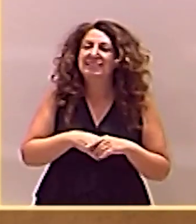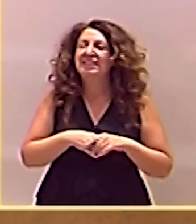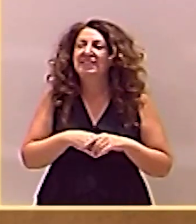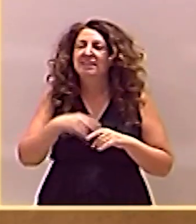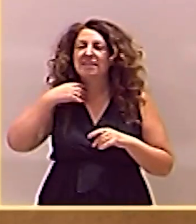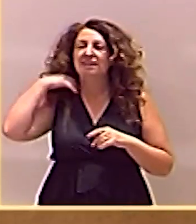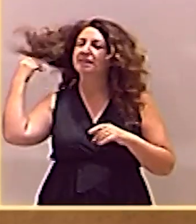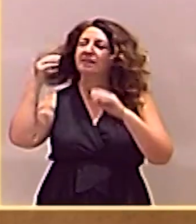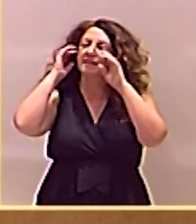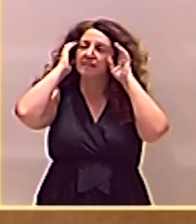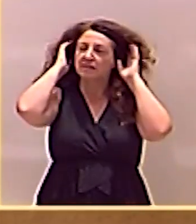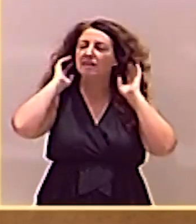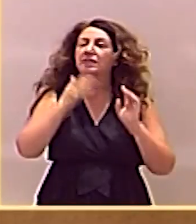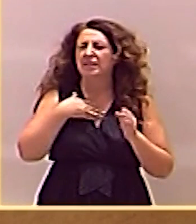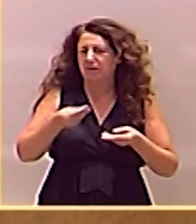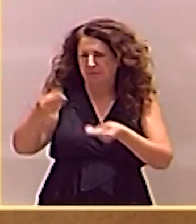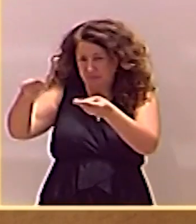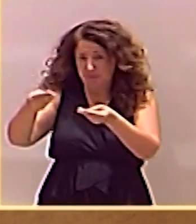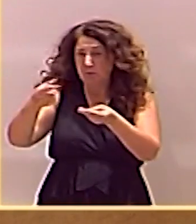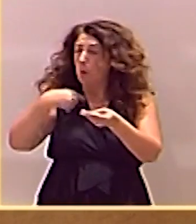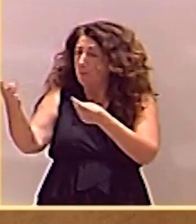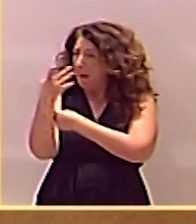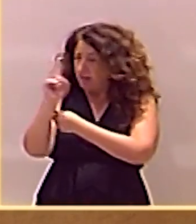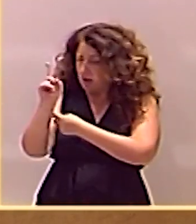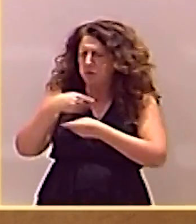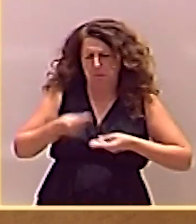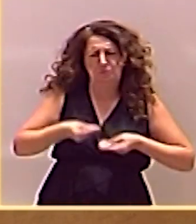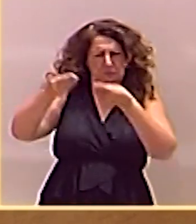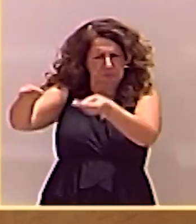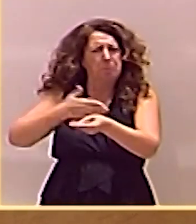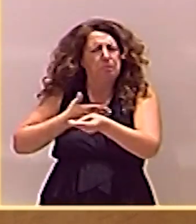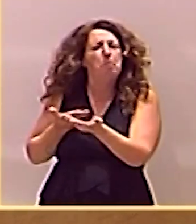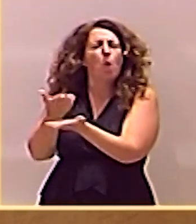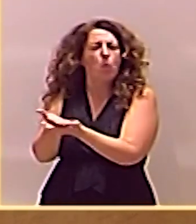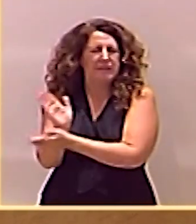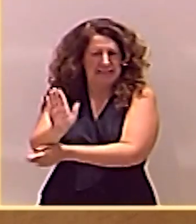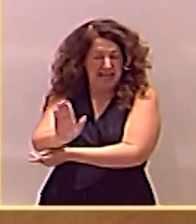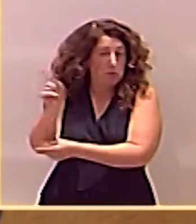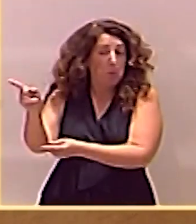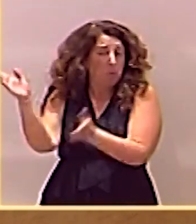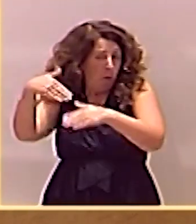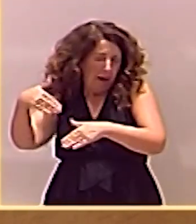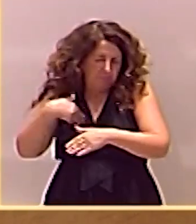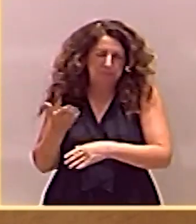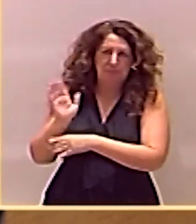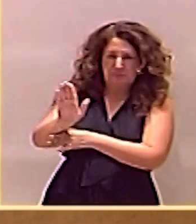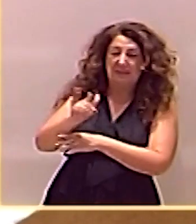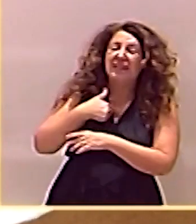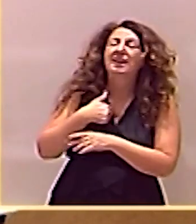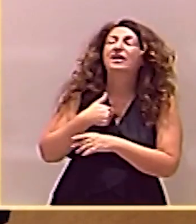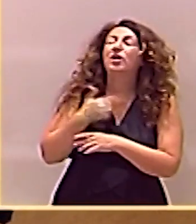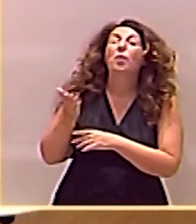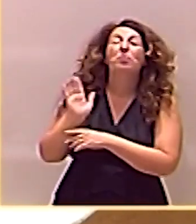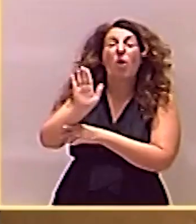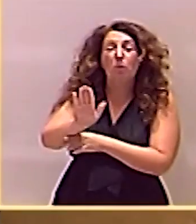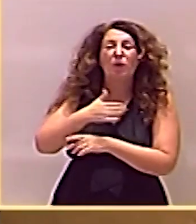Pero, aunque non nos a mande, nosotros se a remitiremos, señoría. Esta é a propuesta da oposición para España. Esta é